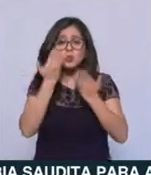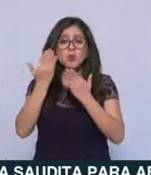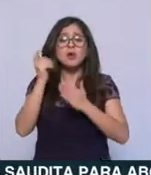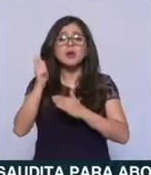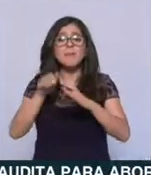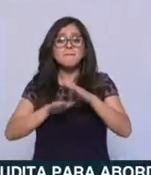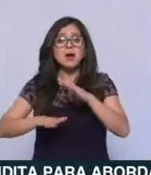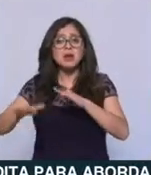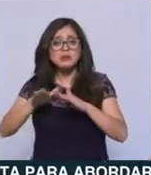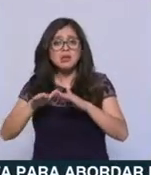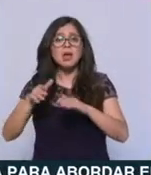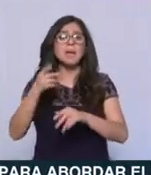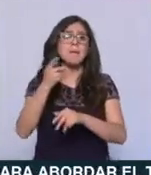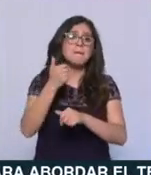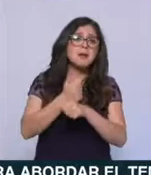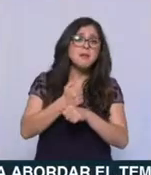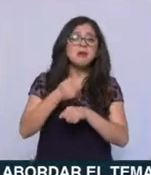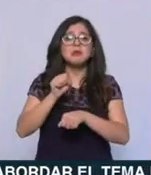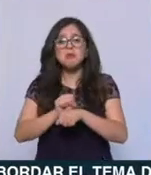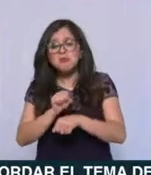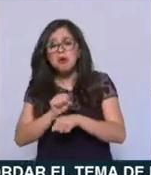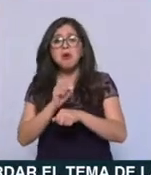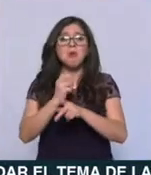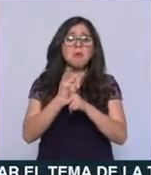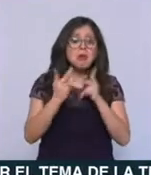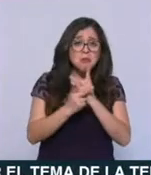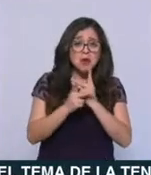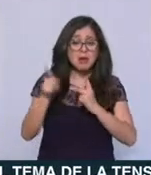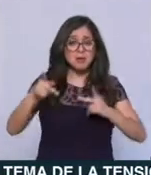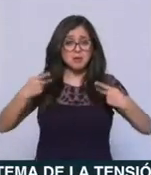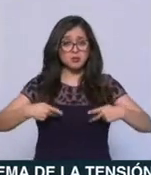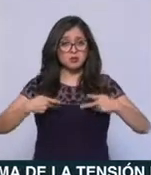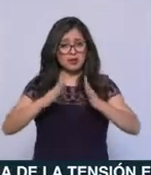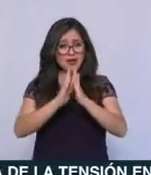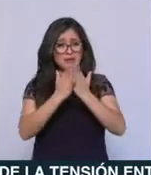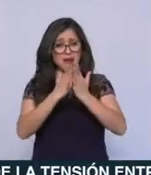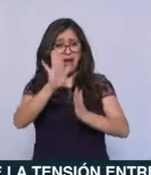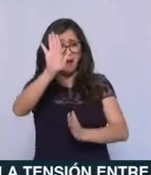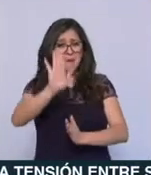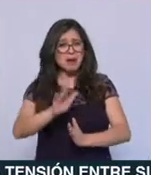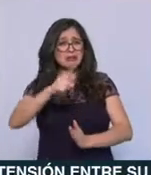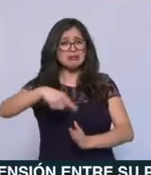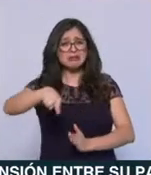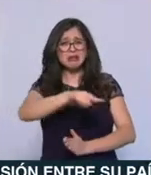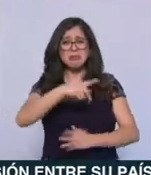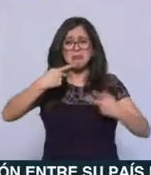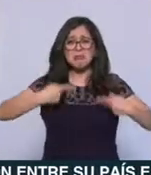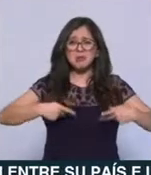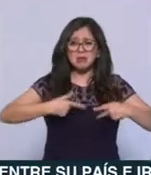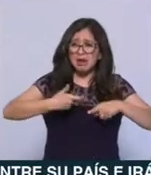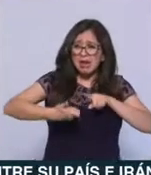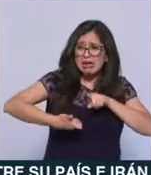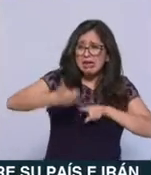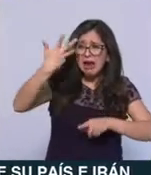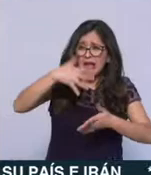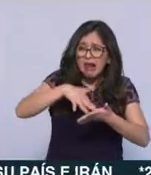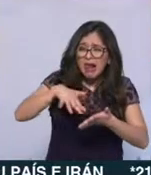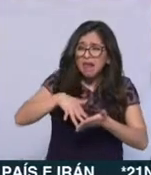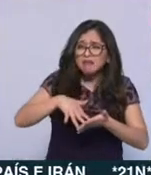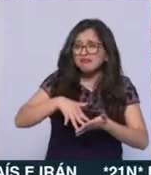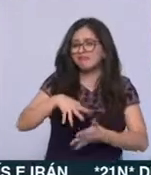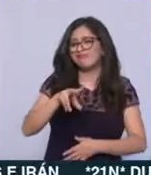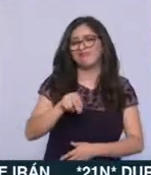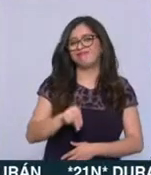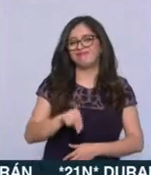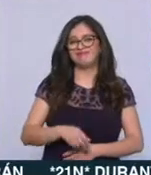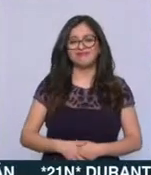Los expertos en el manejo de librerías señalan que aunque pareciera que leer un libro resulta algo costoso, no lo es. Hay desde